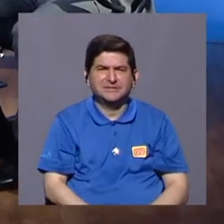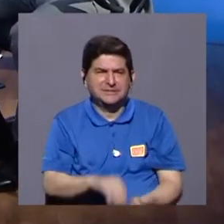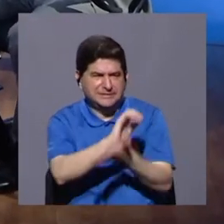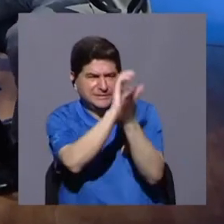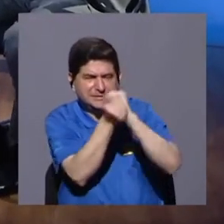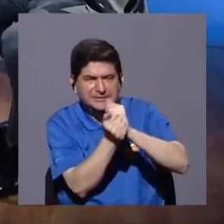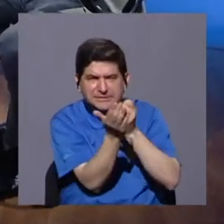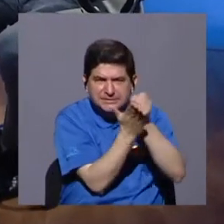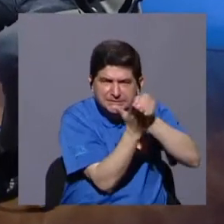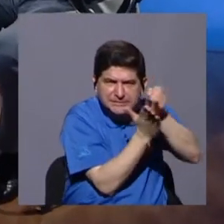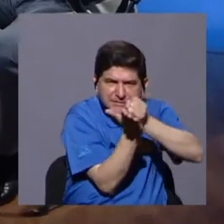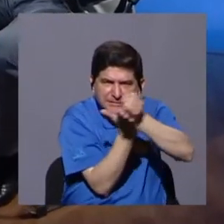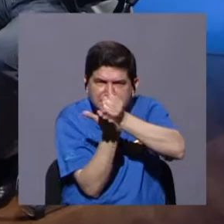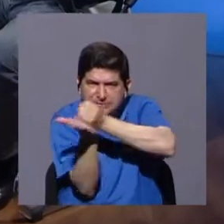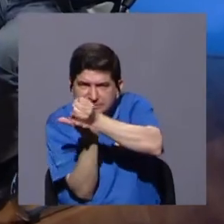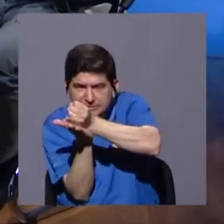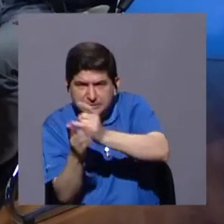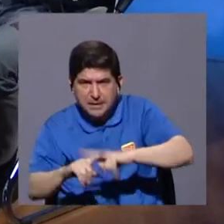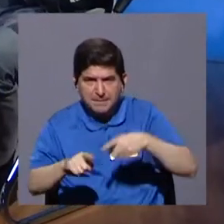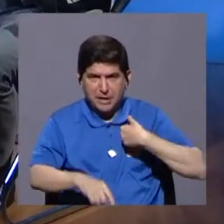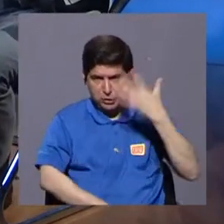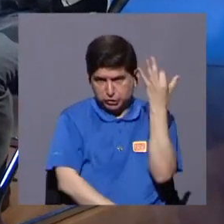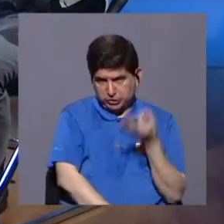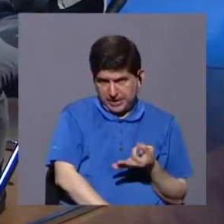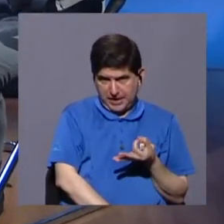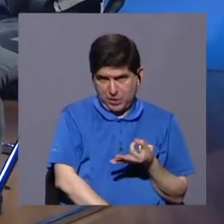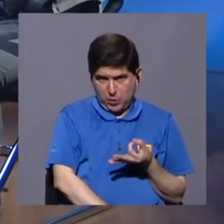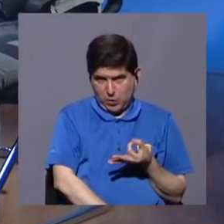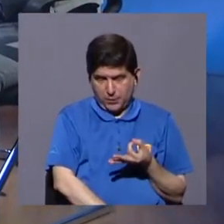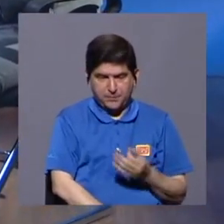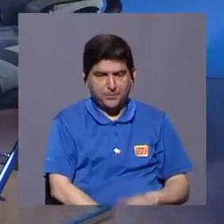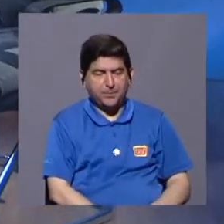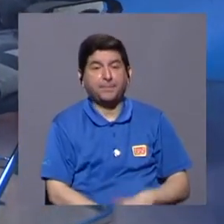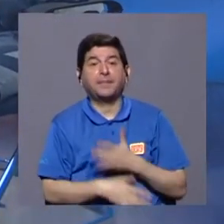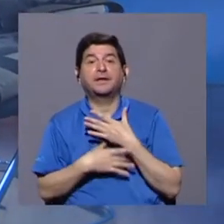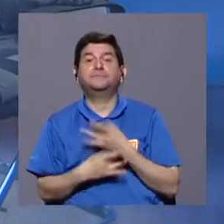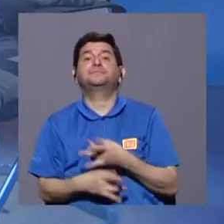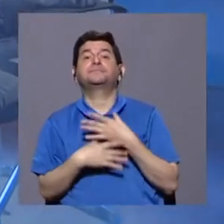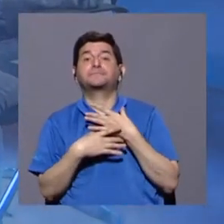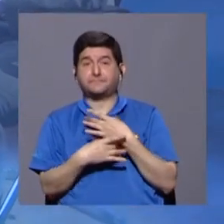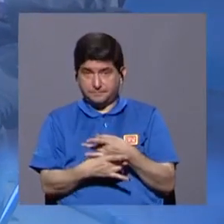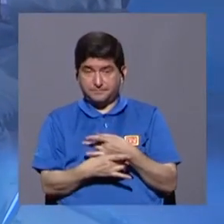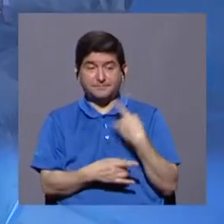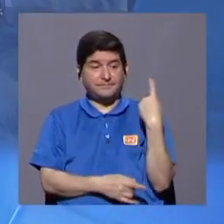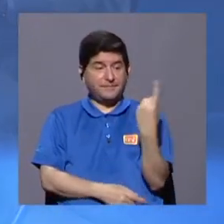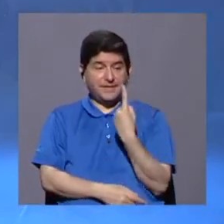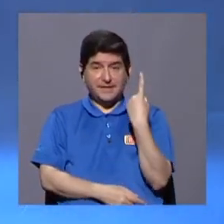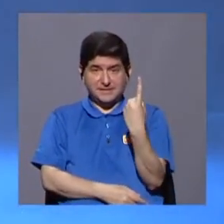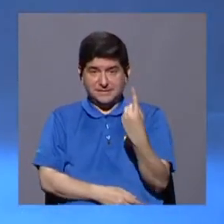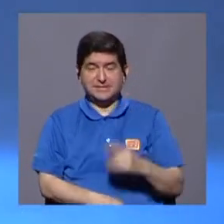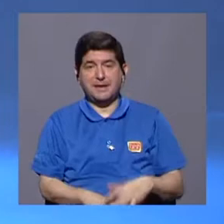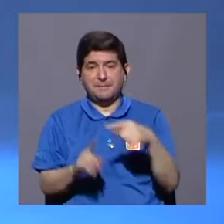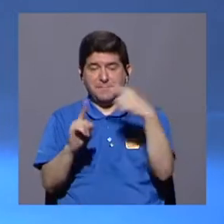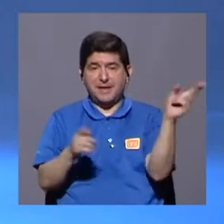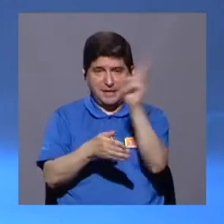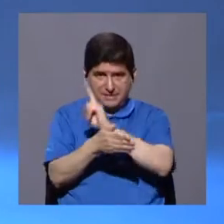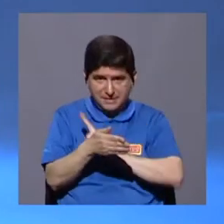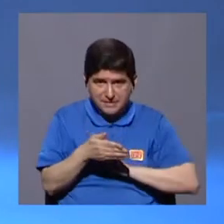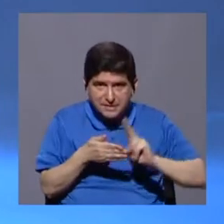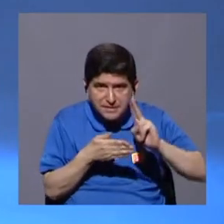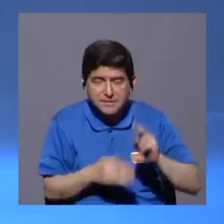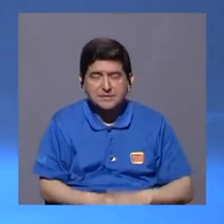investigaciones pero creo que lo interesante es que siempre desde la academia y desde la